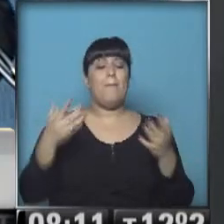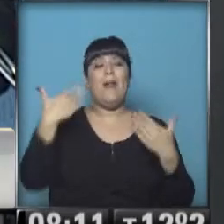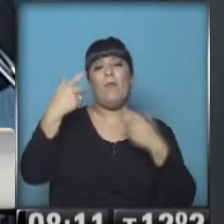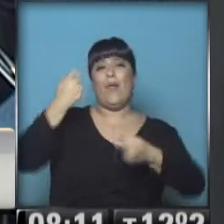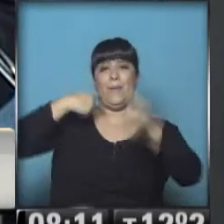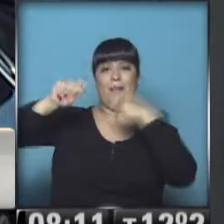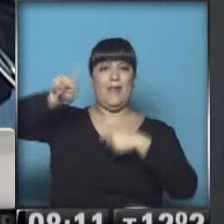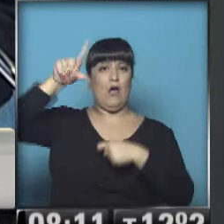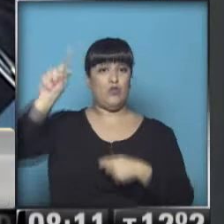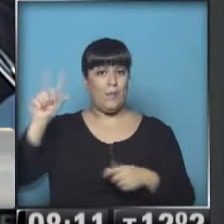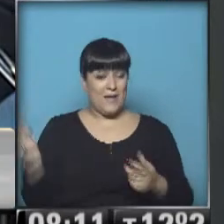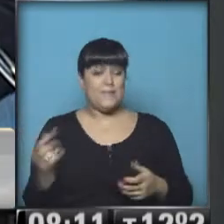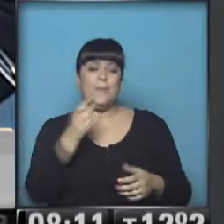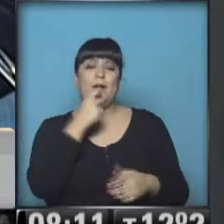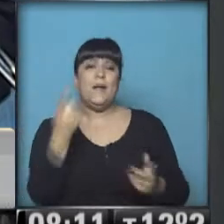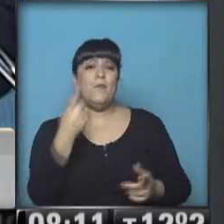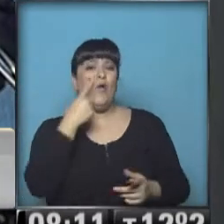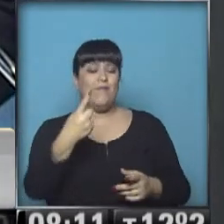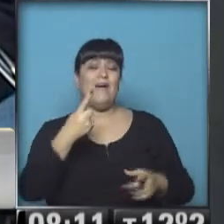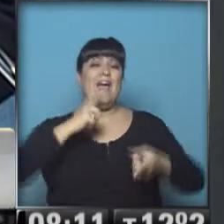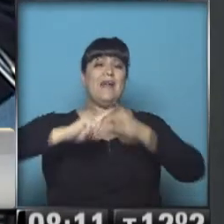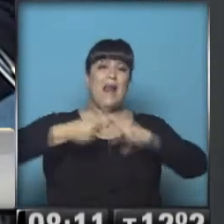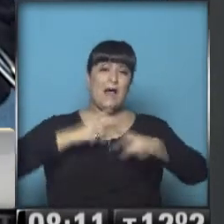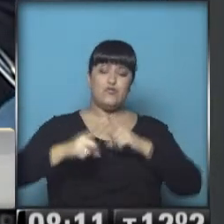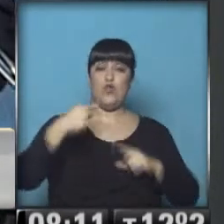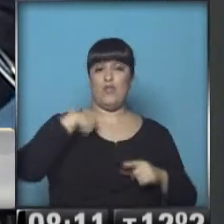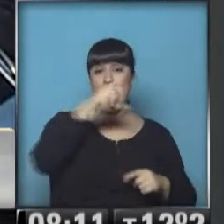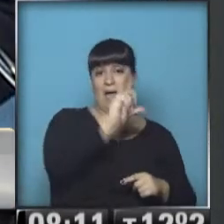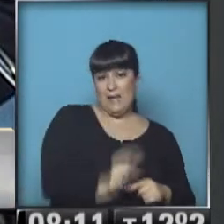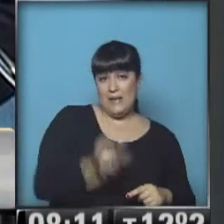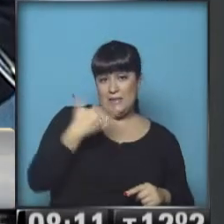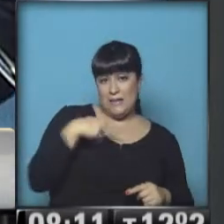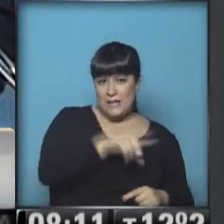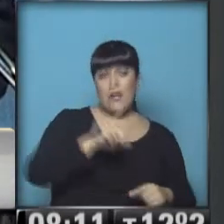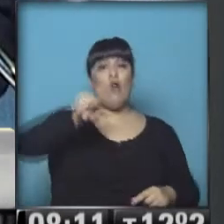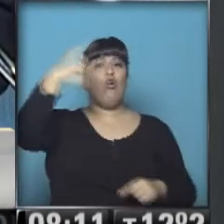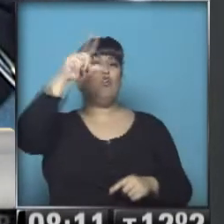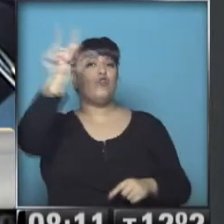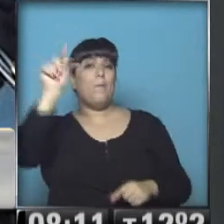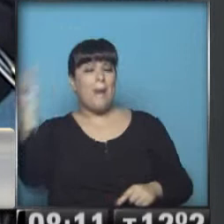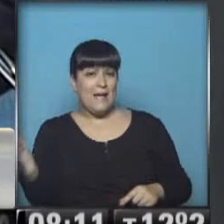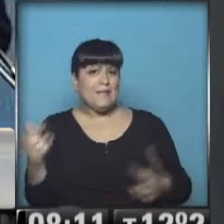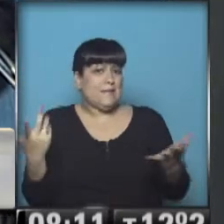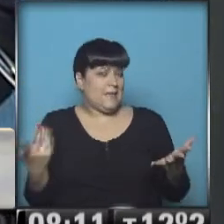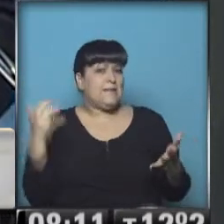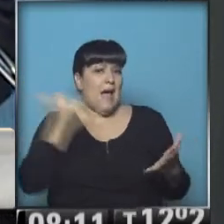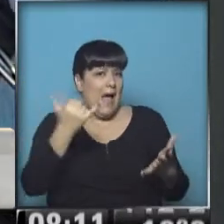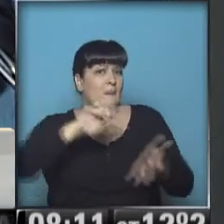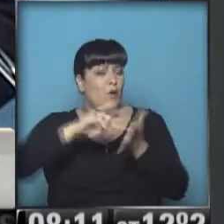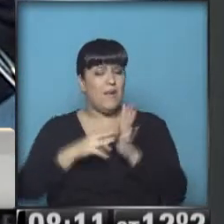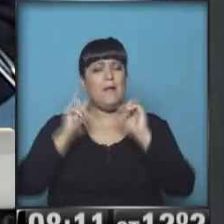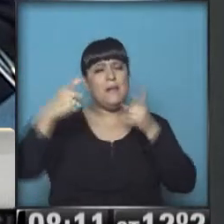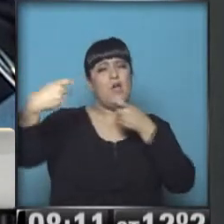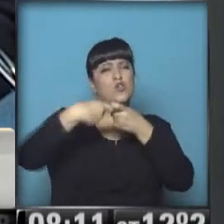cuando ve la relación de la república argentina con otros mercados del mundo lo observa muy marcadamente también nuestro socio estratégico